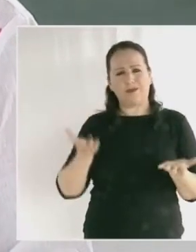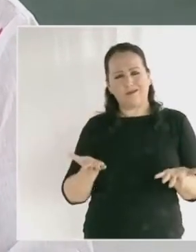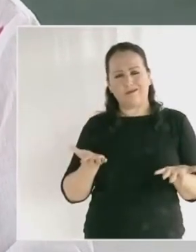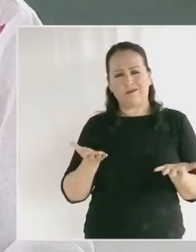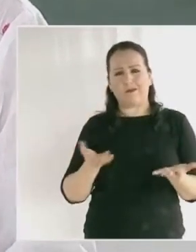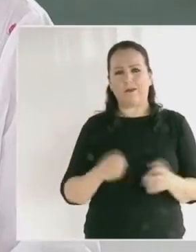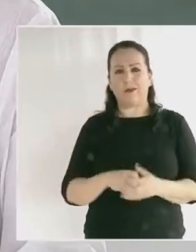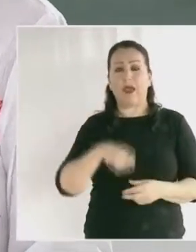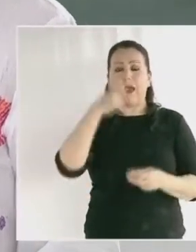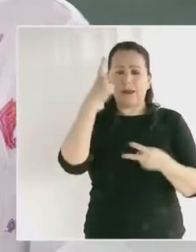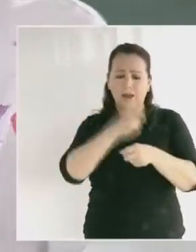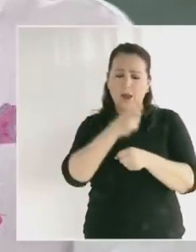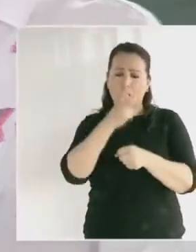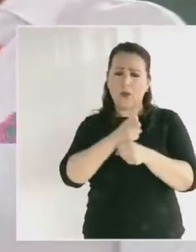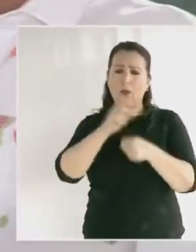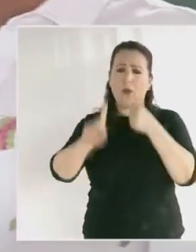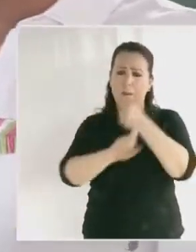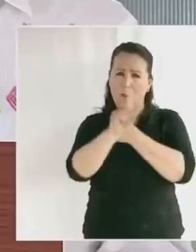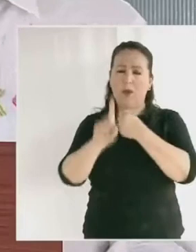Segundo problema,